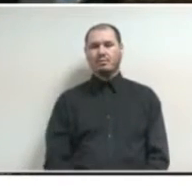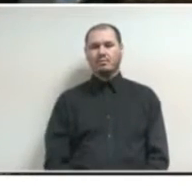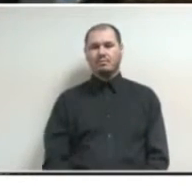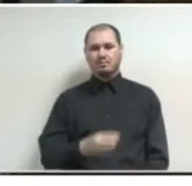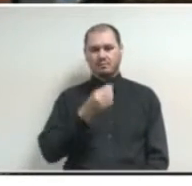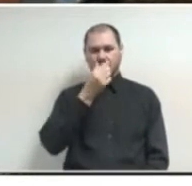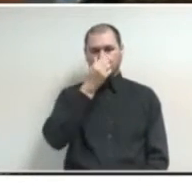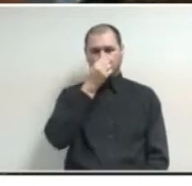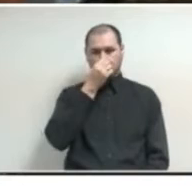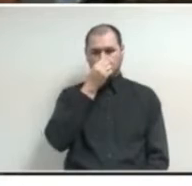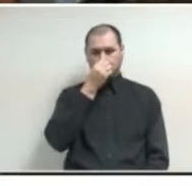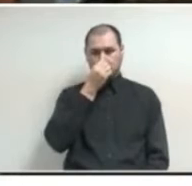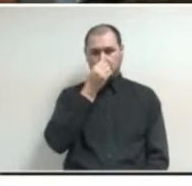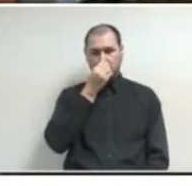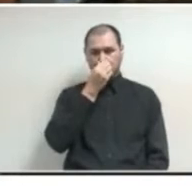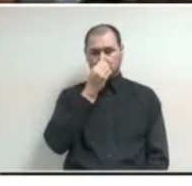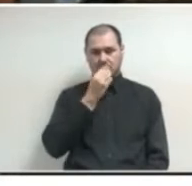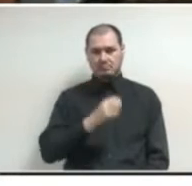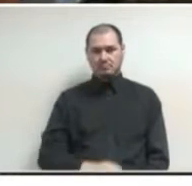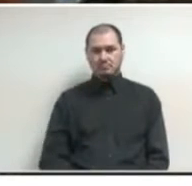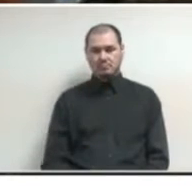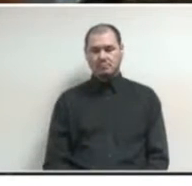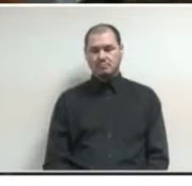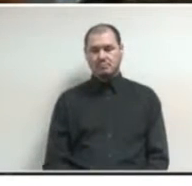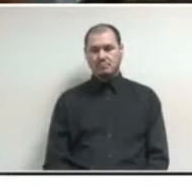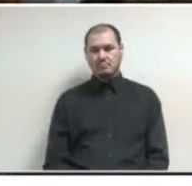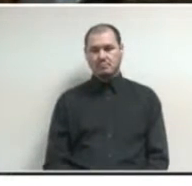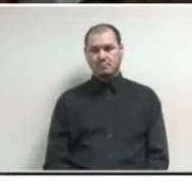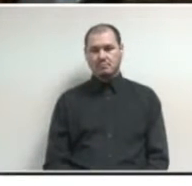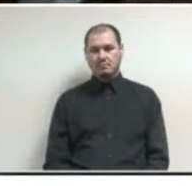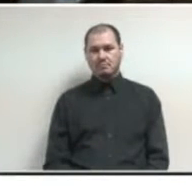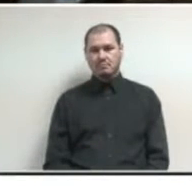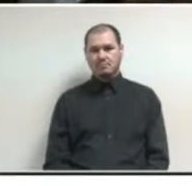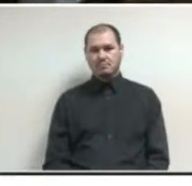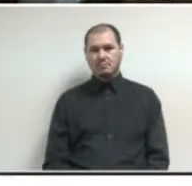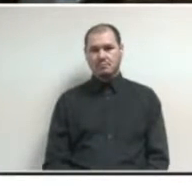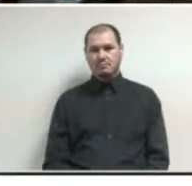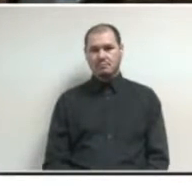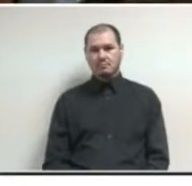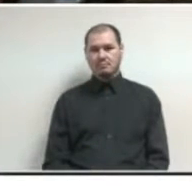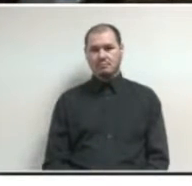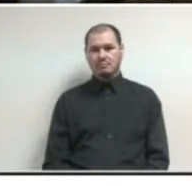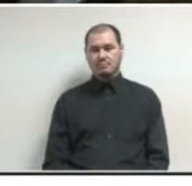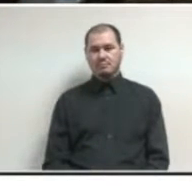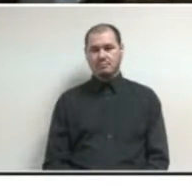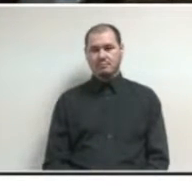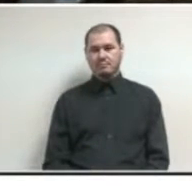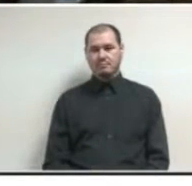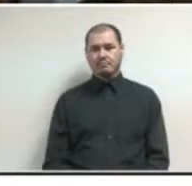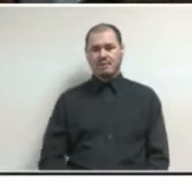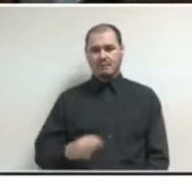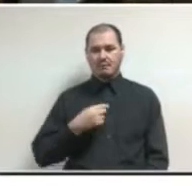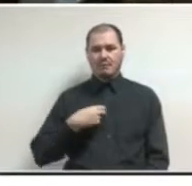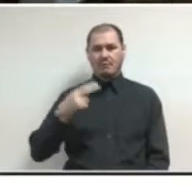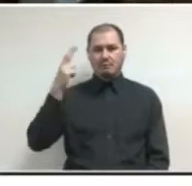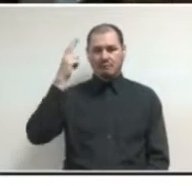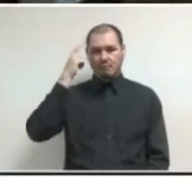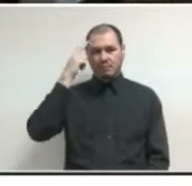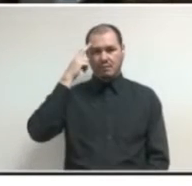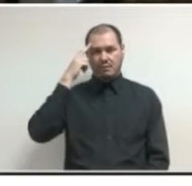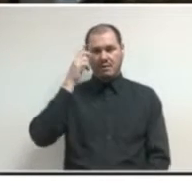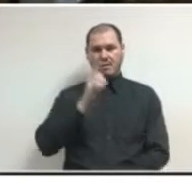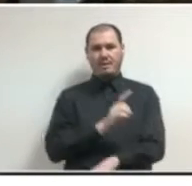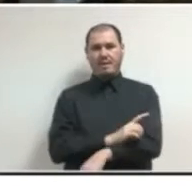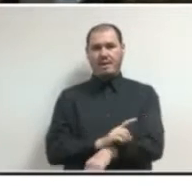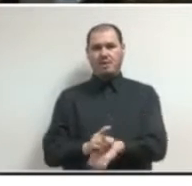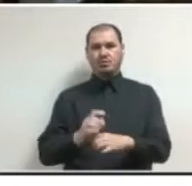objetiva jurídica y obviamente basada en los principios del derecho notarial, ¿verdad? Entonces, pues ya se atañe ahí una plenaria